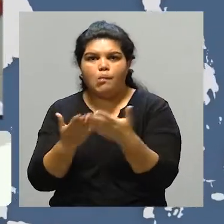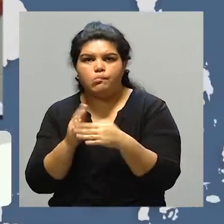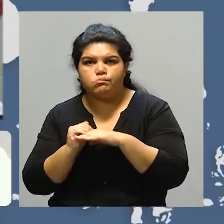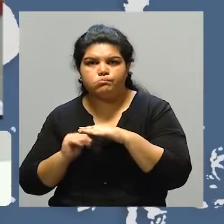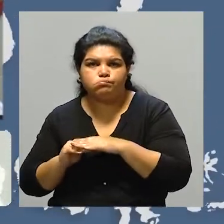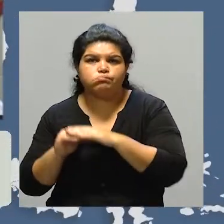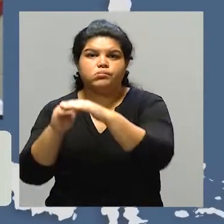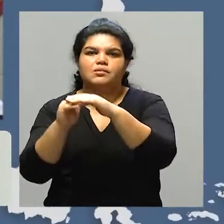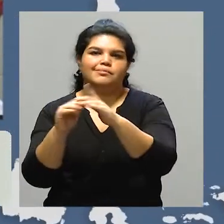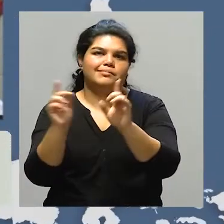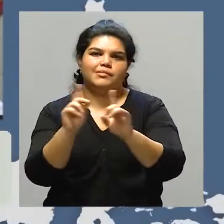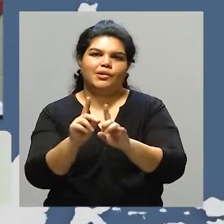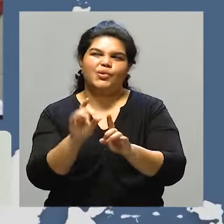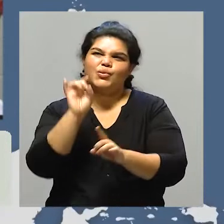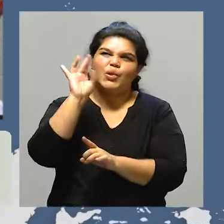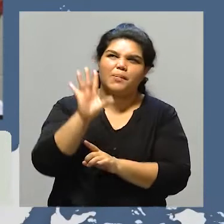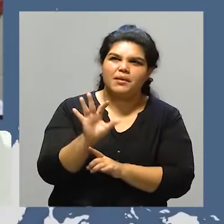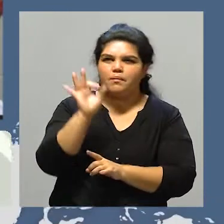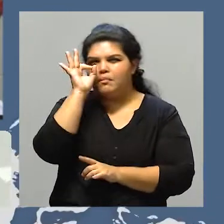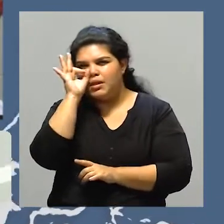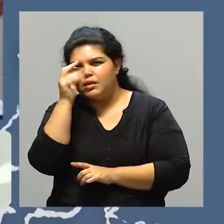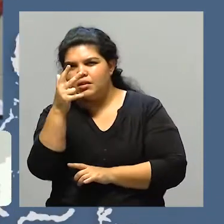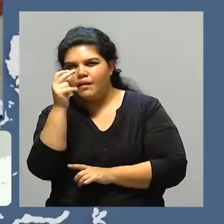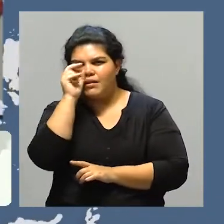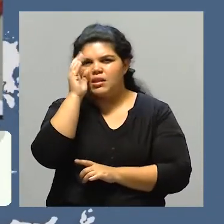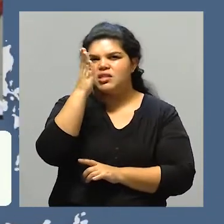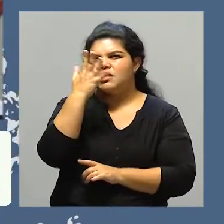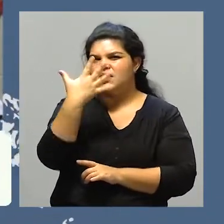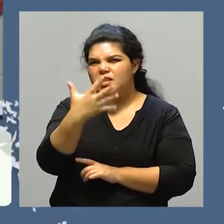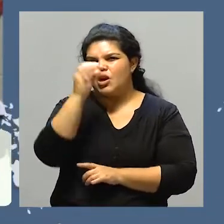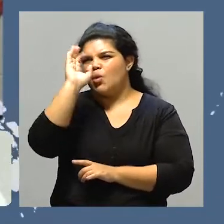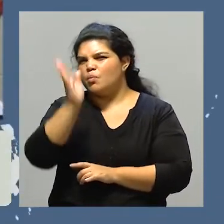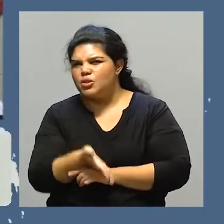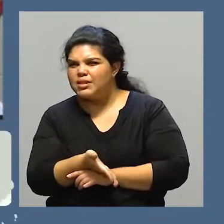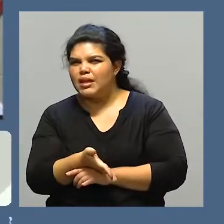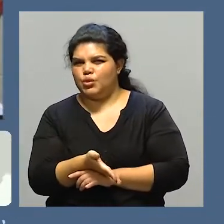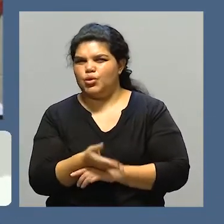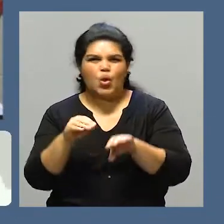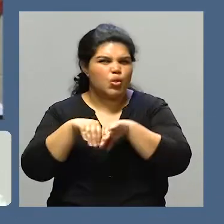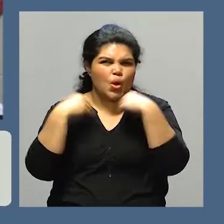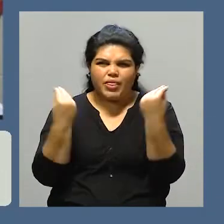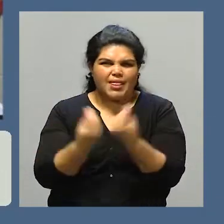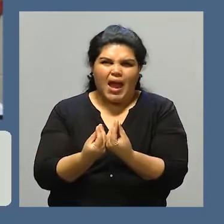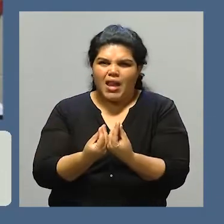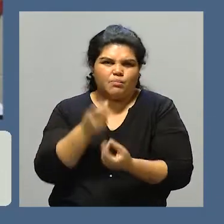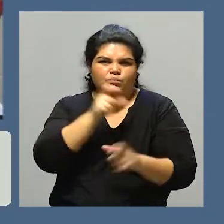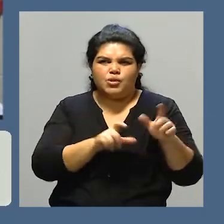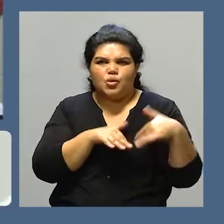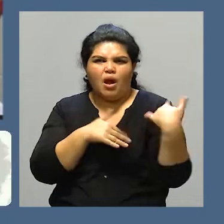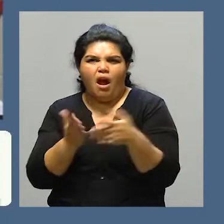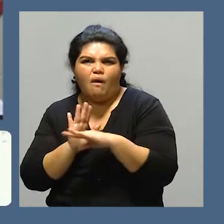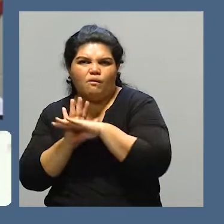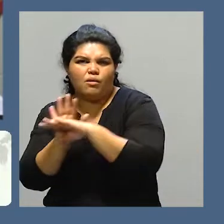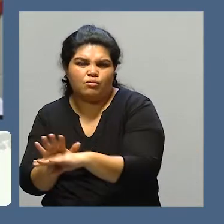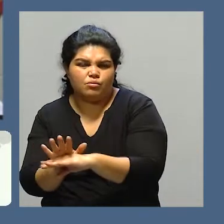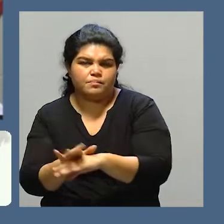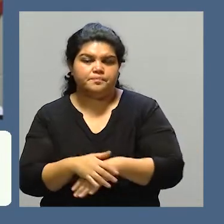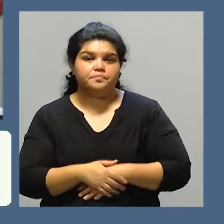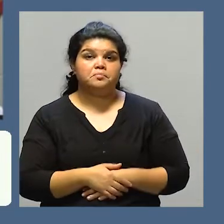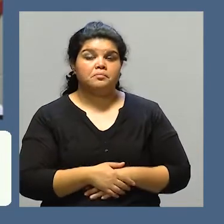candidato outsider, también puede recoger algunos de los descontentos que están menos ubicados pues como en el